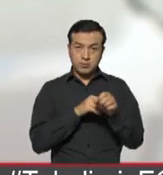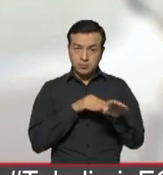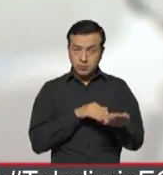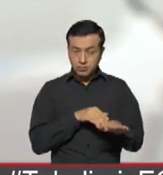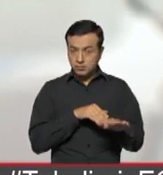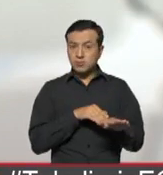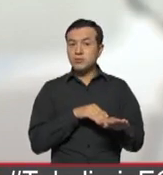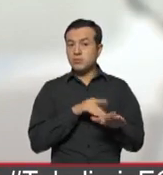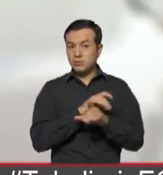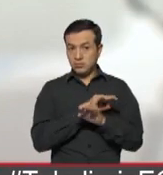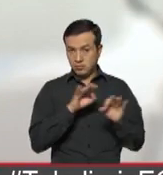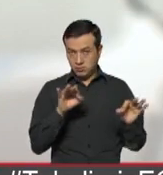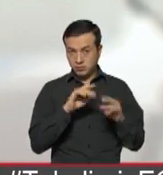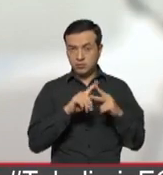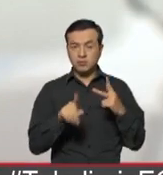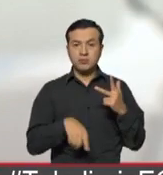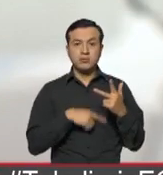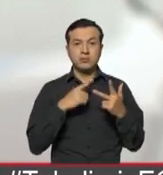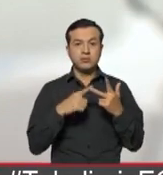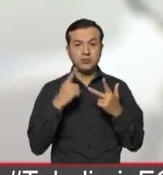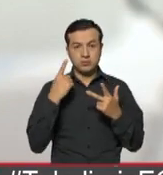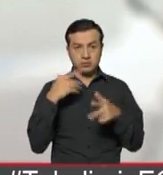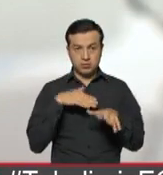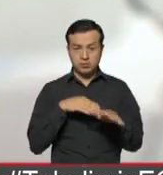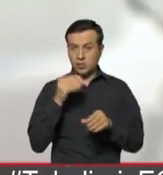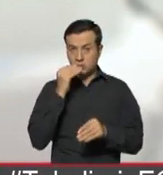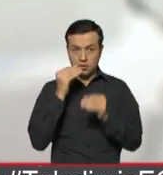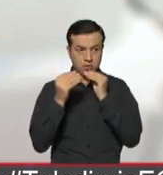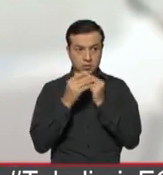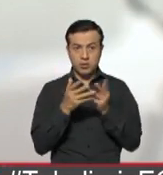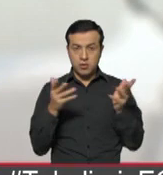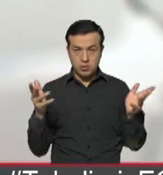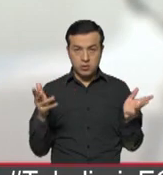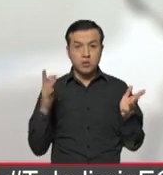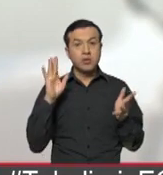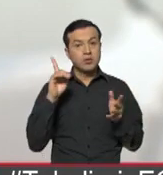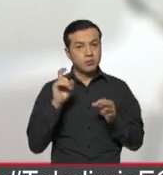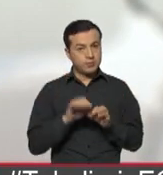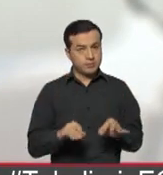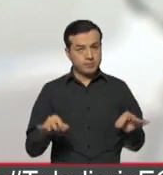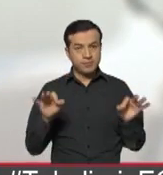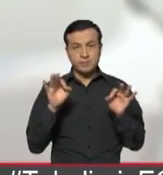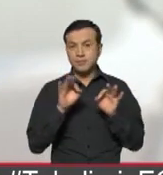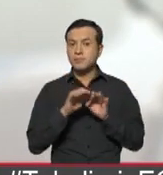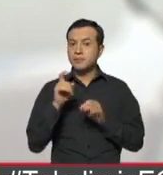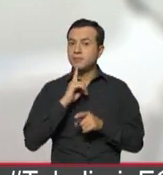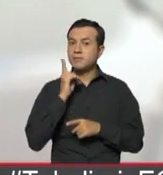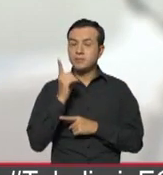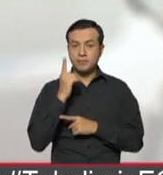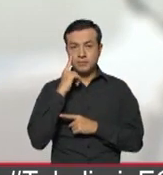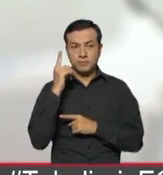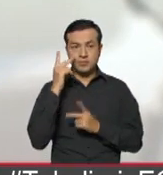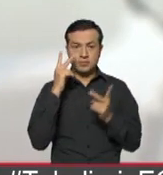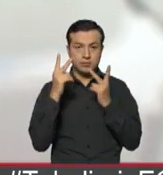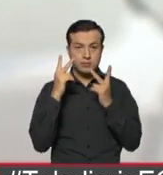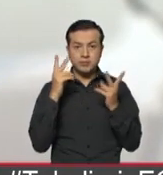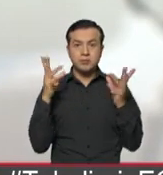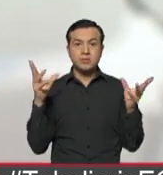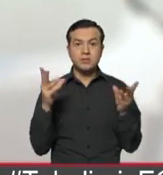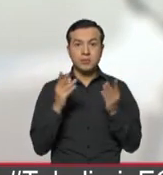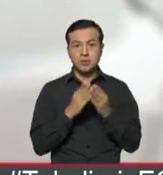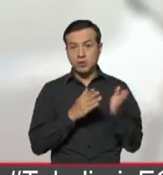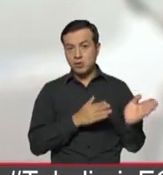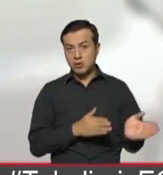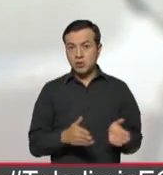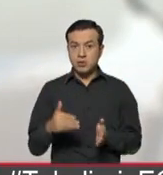garantizar salubridad y garantizar alimentación. Por lo menos es necesario que haya un balance